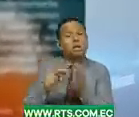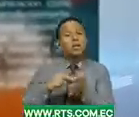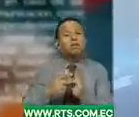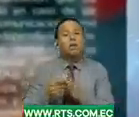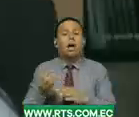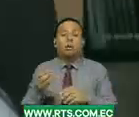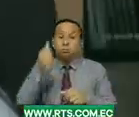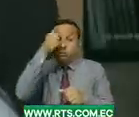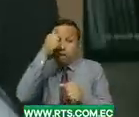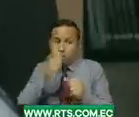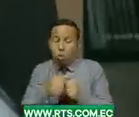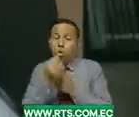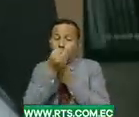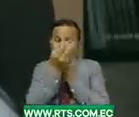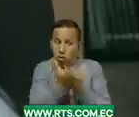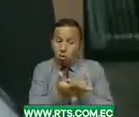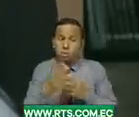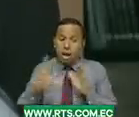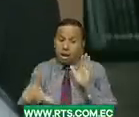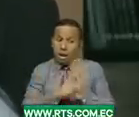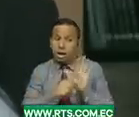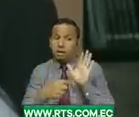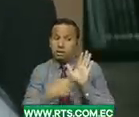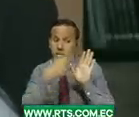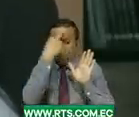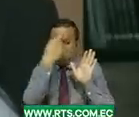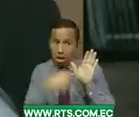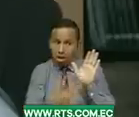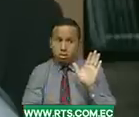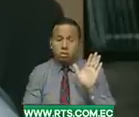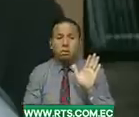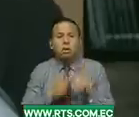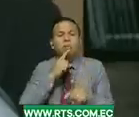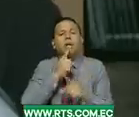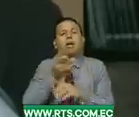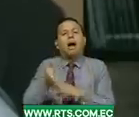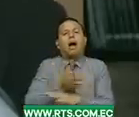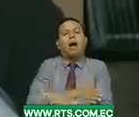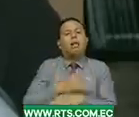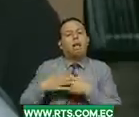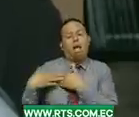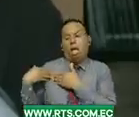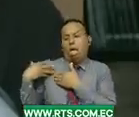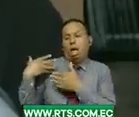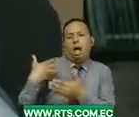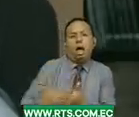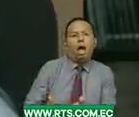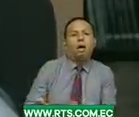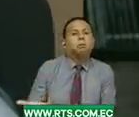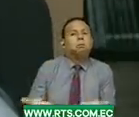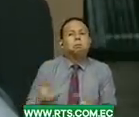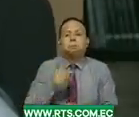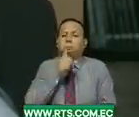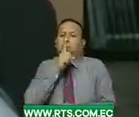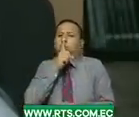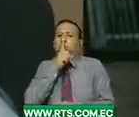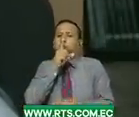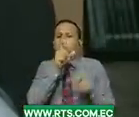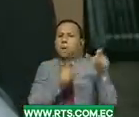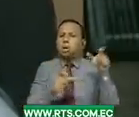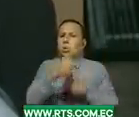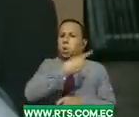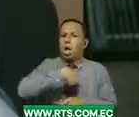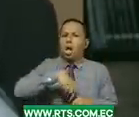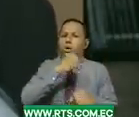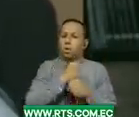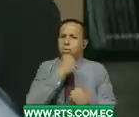recordatorio. Lo que es cierto es que obviamente durante todo este tiempo no se ha investigado o no se han seguido las acciones legales en contra de las